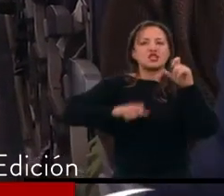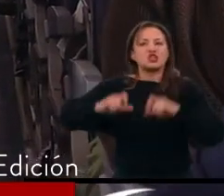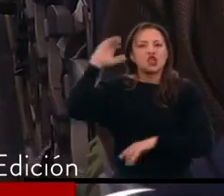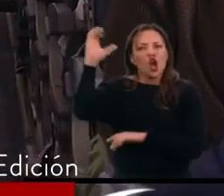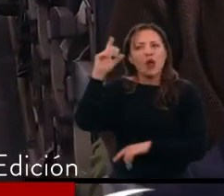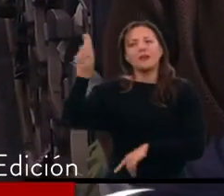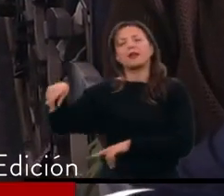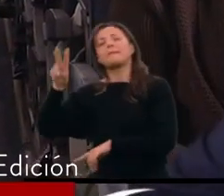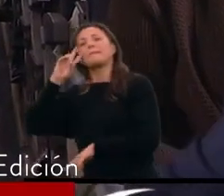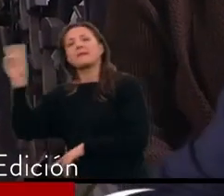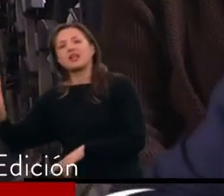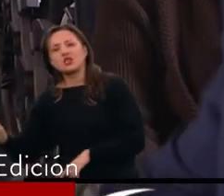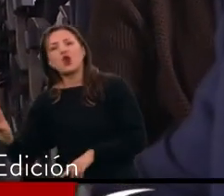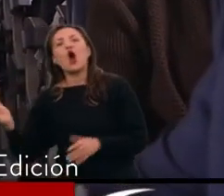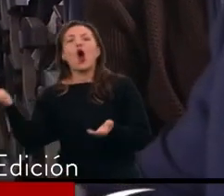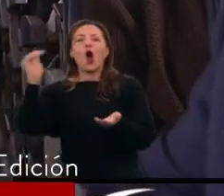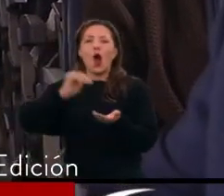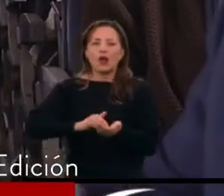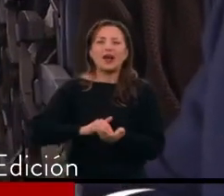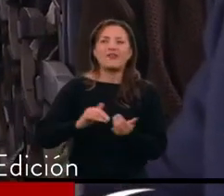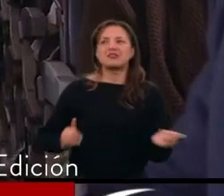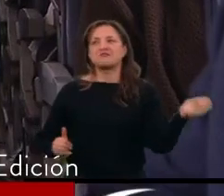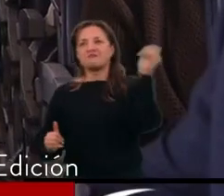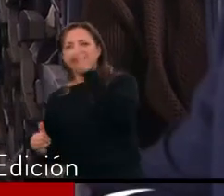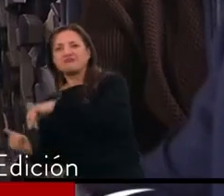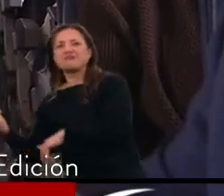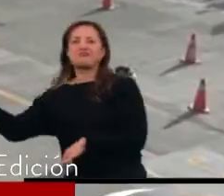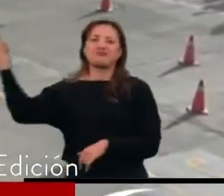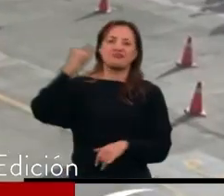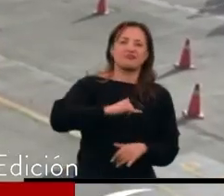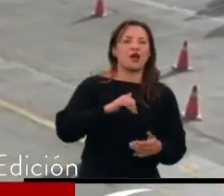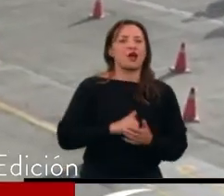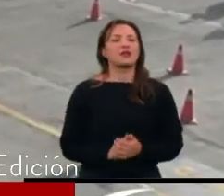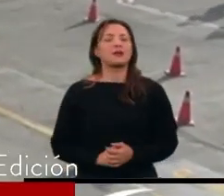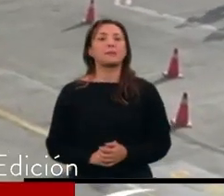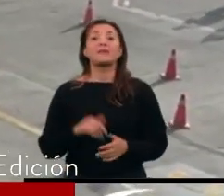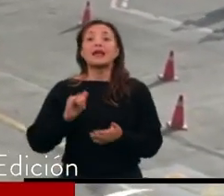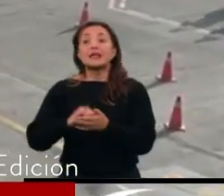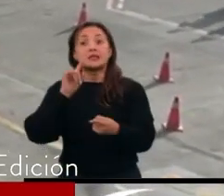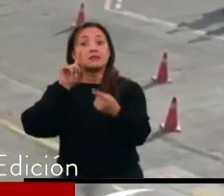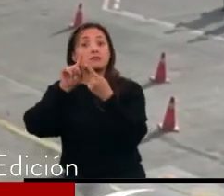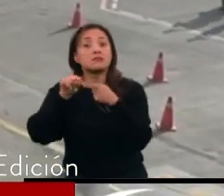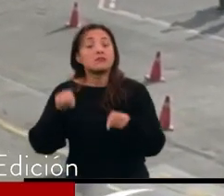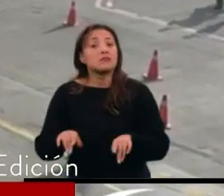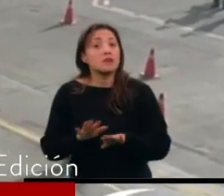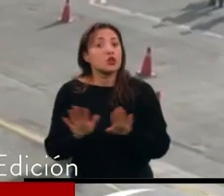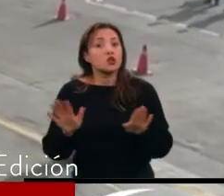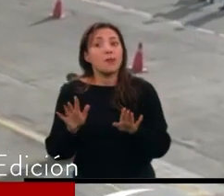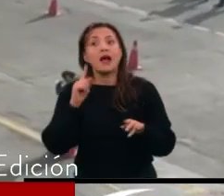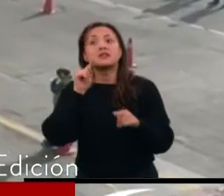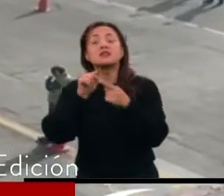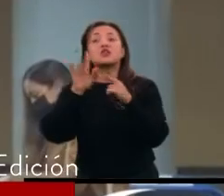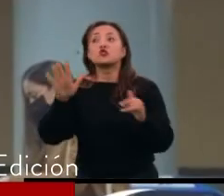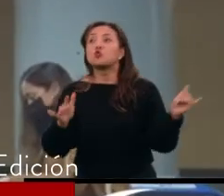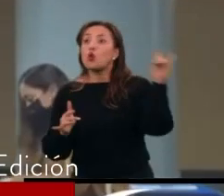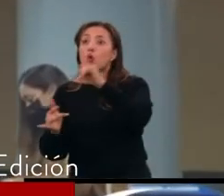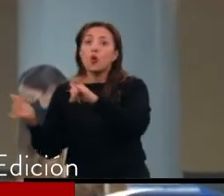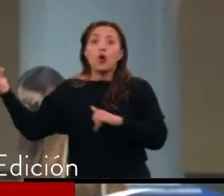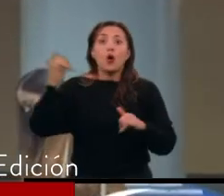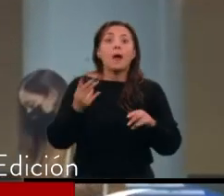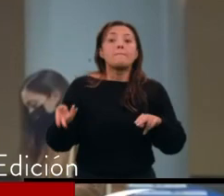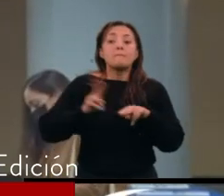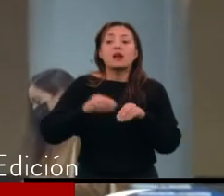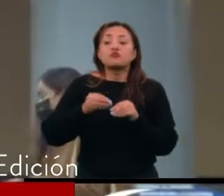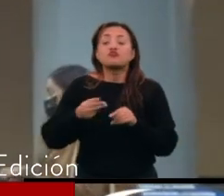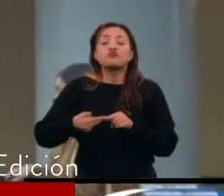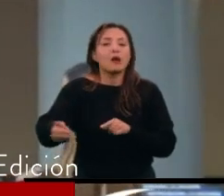y venezolanos que volverán a reintegrarse y en ese propósito no solo se incrementarán las rutas aéreas en los próximos días